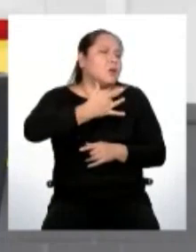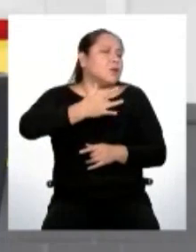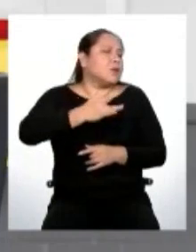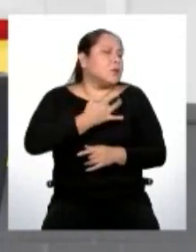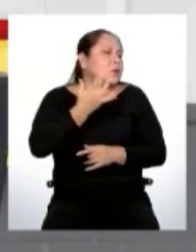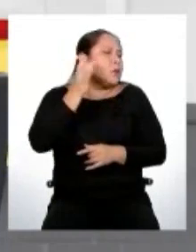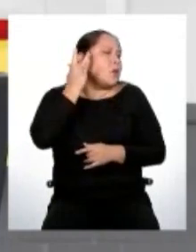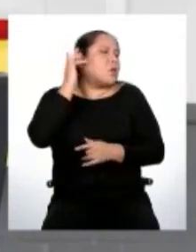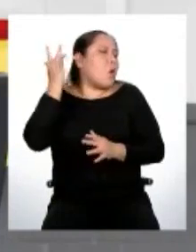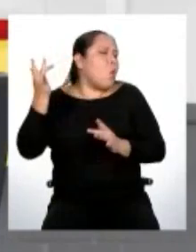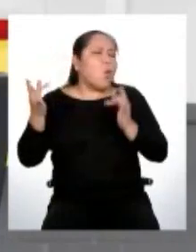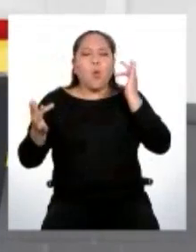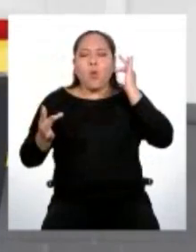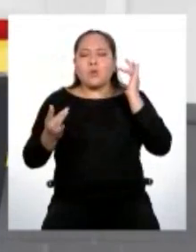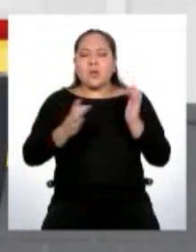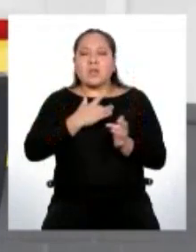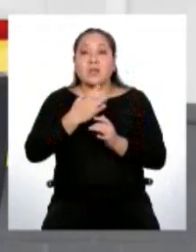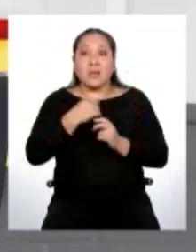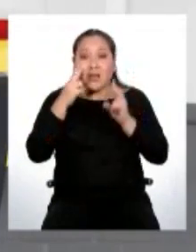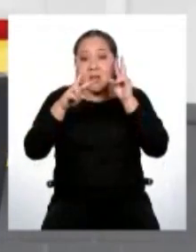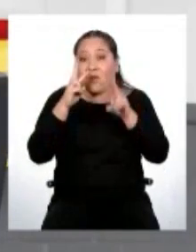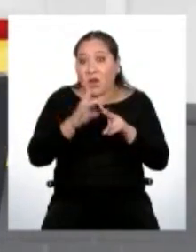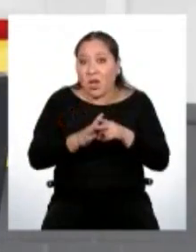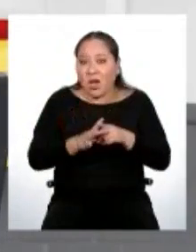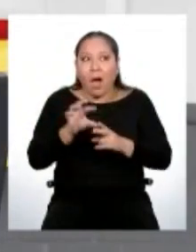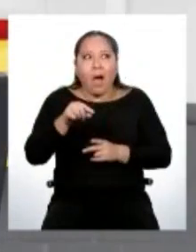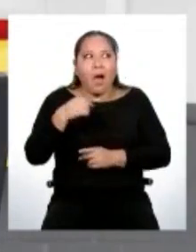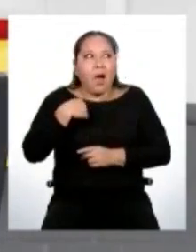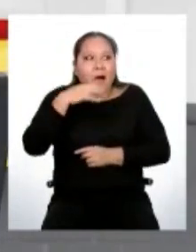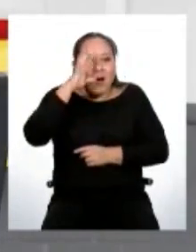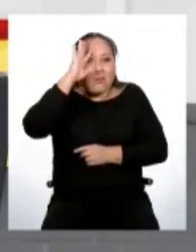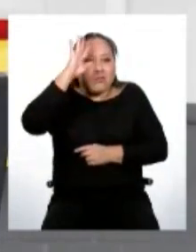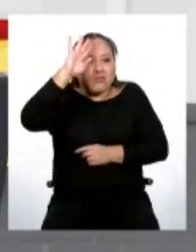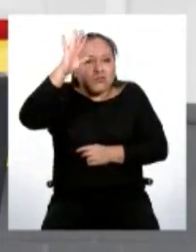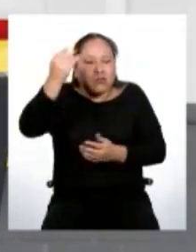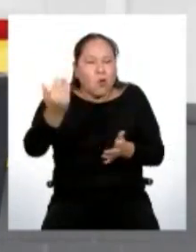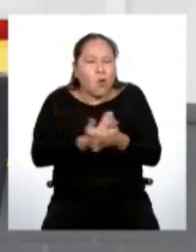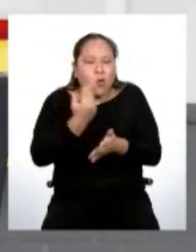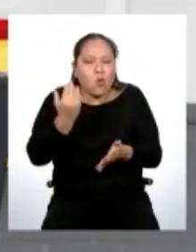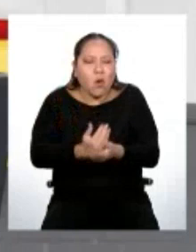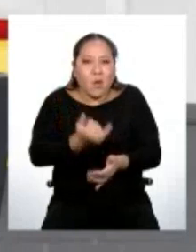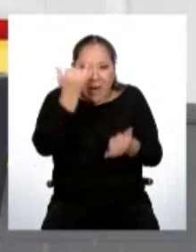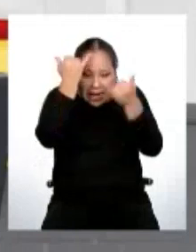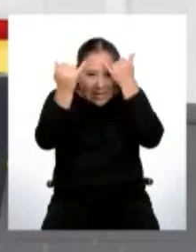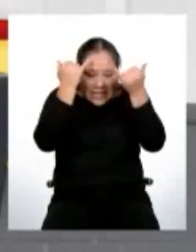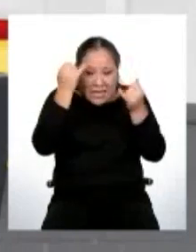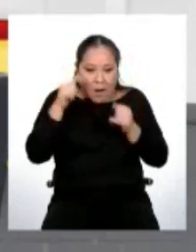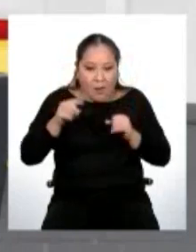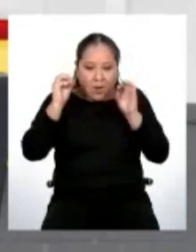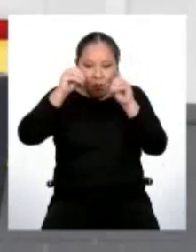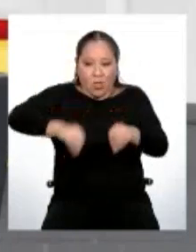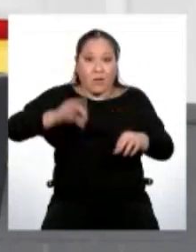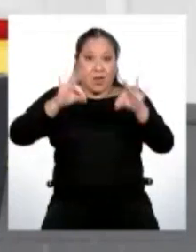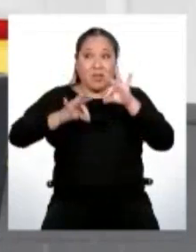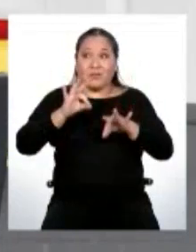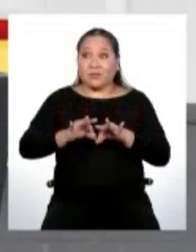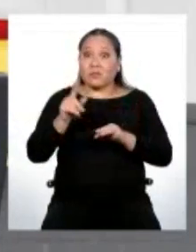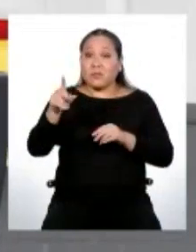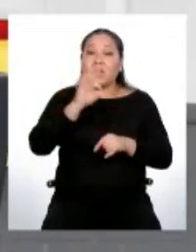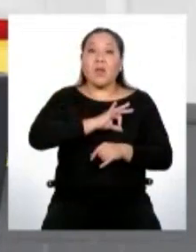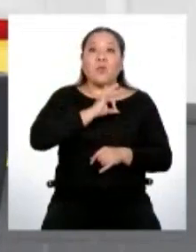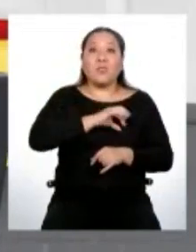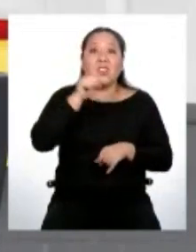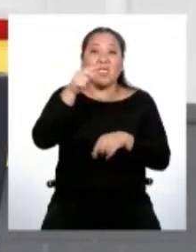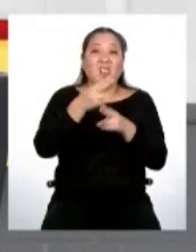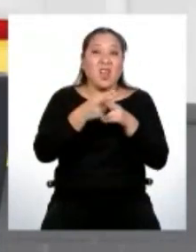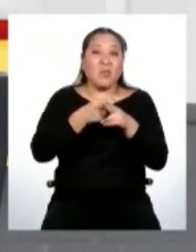una obra de teatro, se me han ocurrido una serie de nuevas propuestas para mi puesta en escena. ¿Les parece si aprovechamos